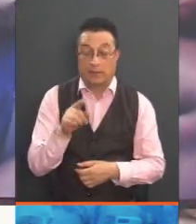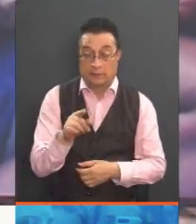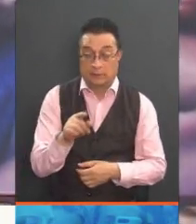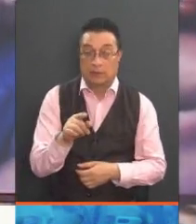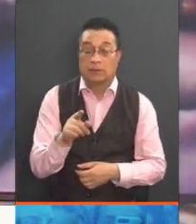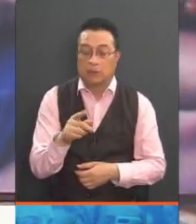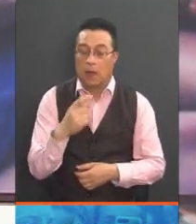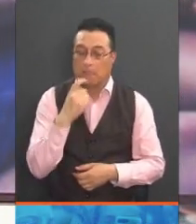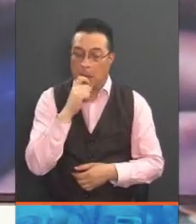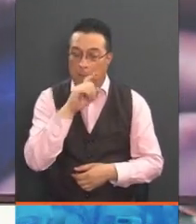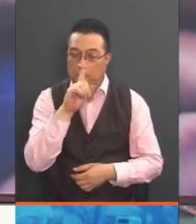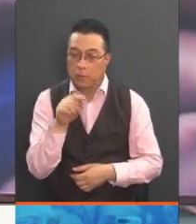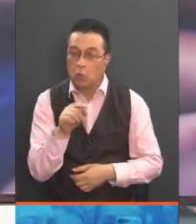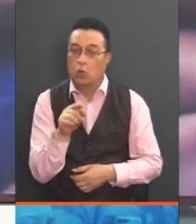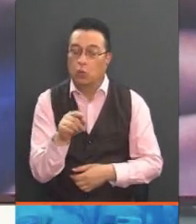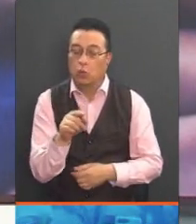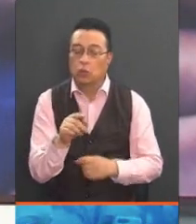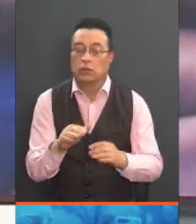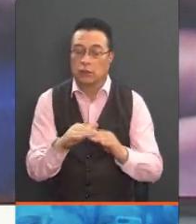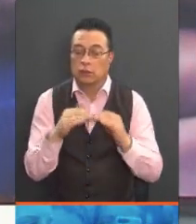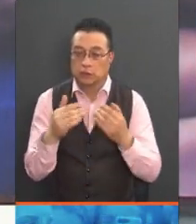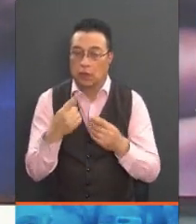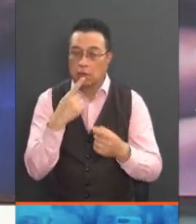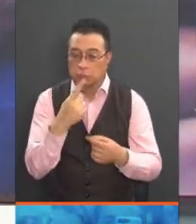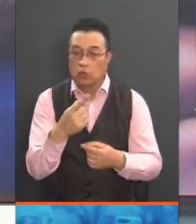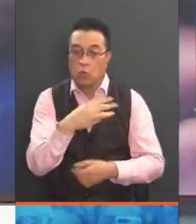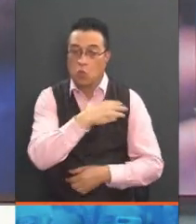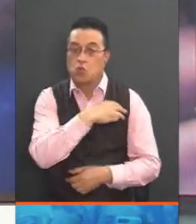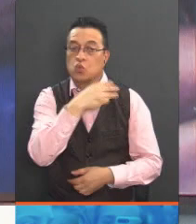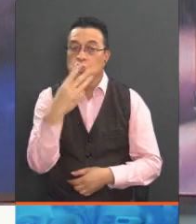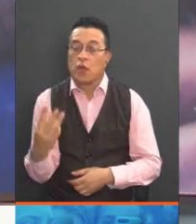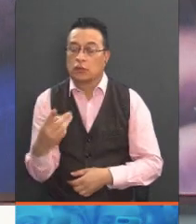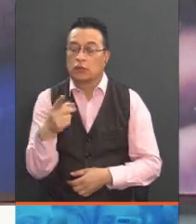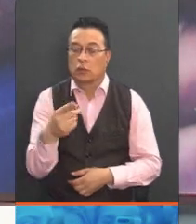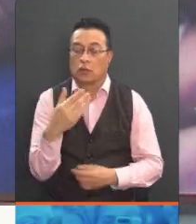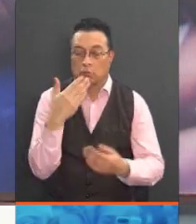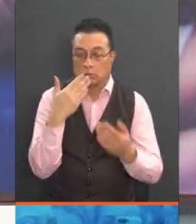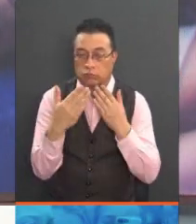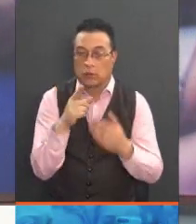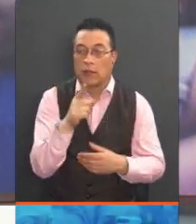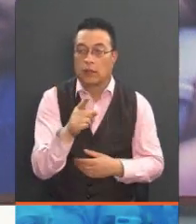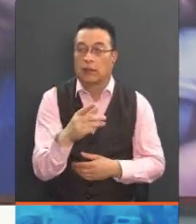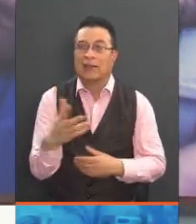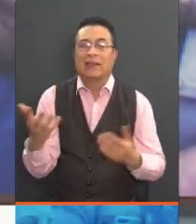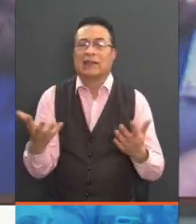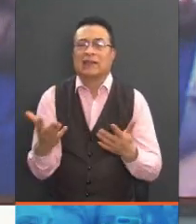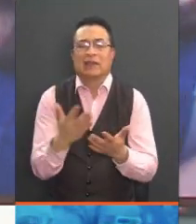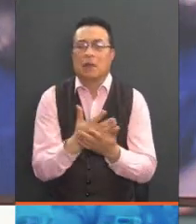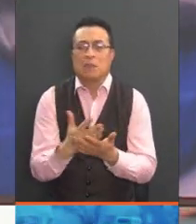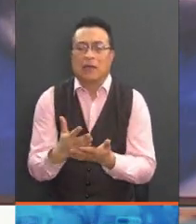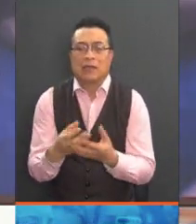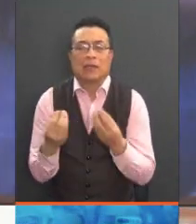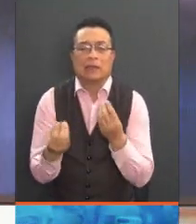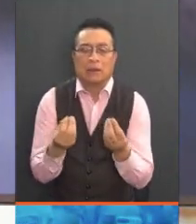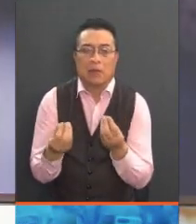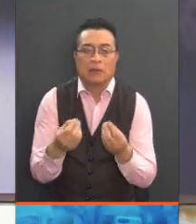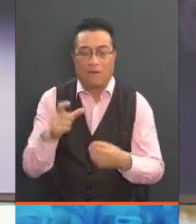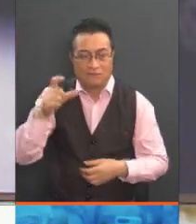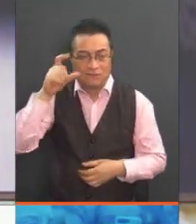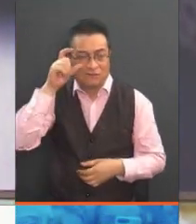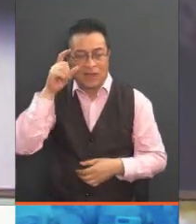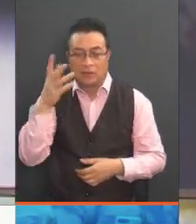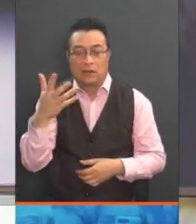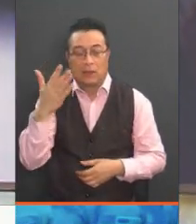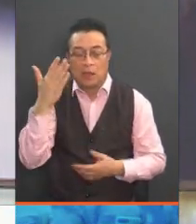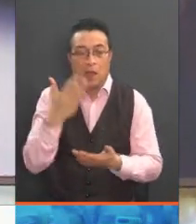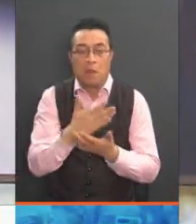que trasladársela a nuestro corresponsal en Washington, Carlos Arturo Albino. ¿Qué es lo que pasa? ¿Qué es lo que pasa con Joe Biden? ¿Qué es lo que está